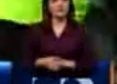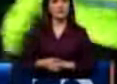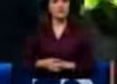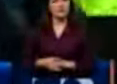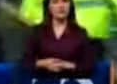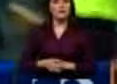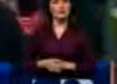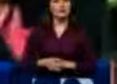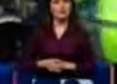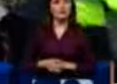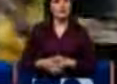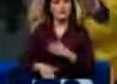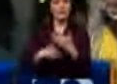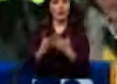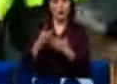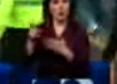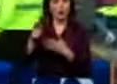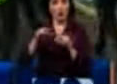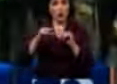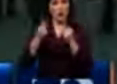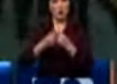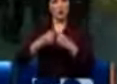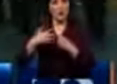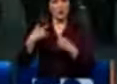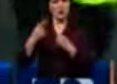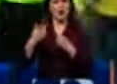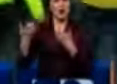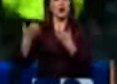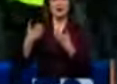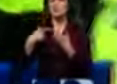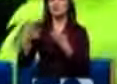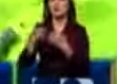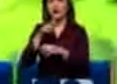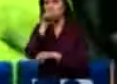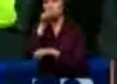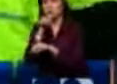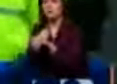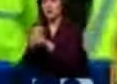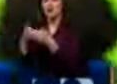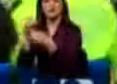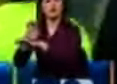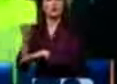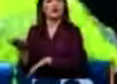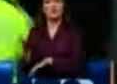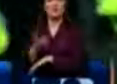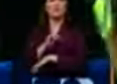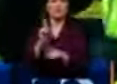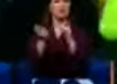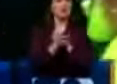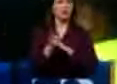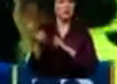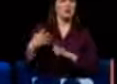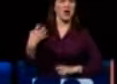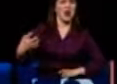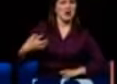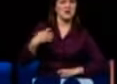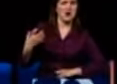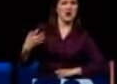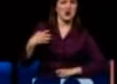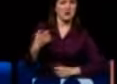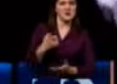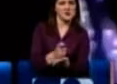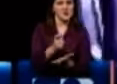Lugar al que le siguieron estos aparentes hinchas de la selección convertidos en enardecidos manifestantes que pugnaban